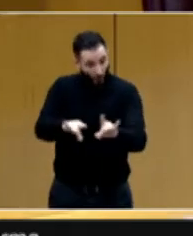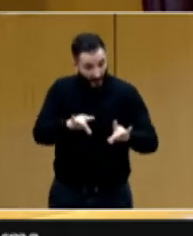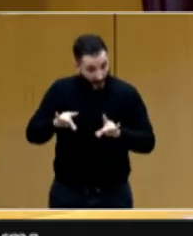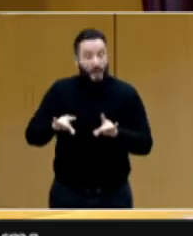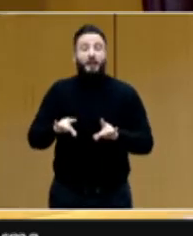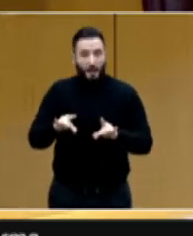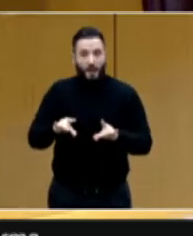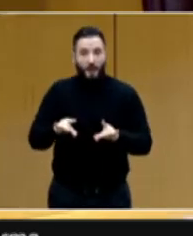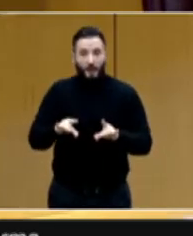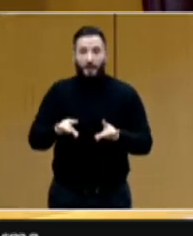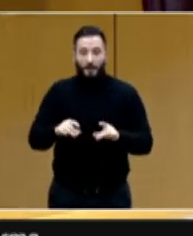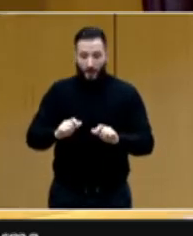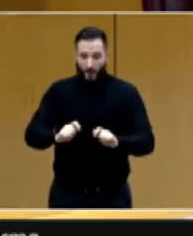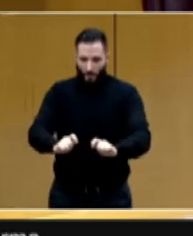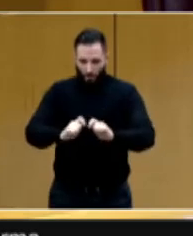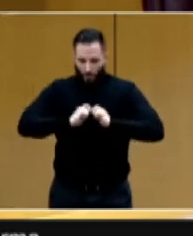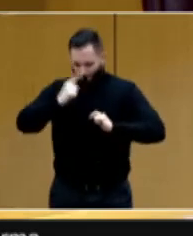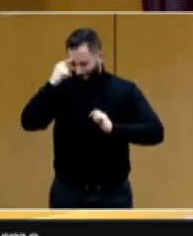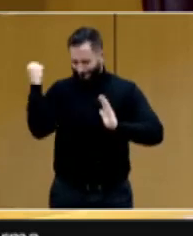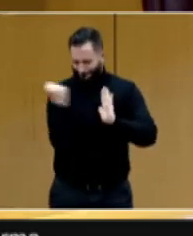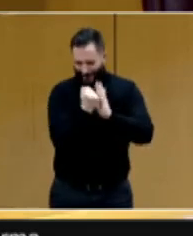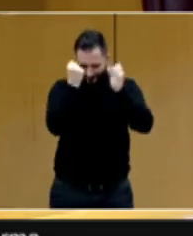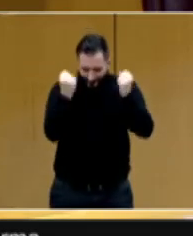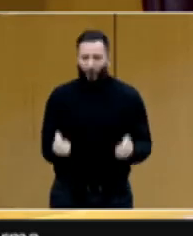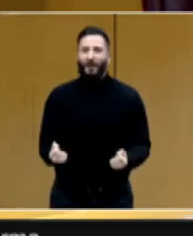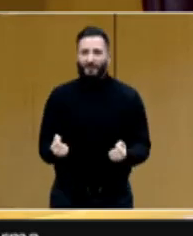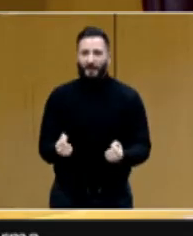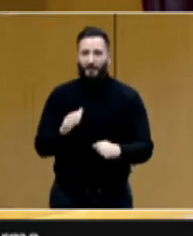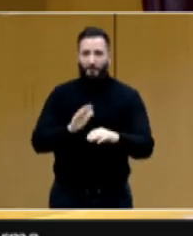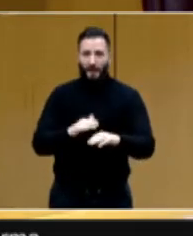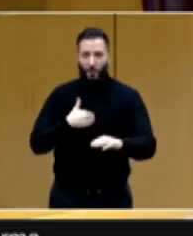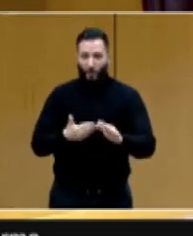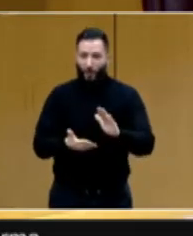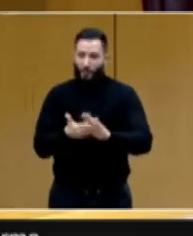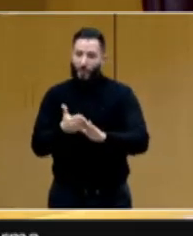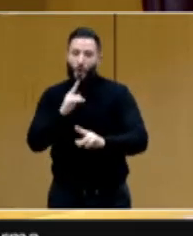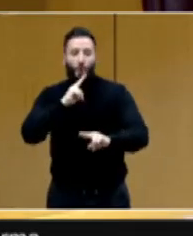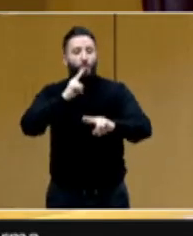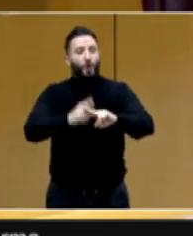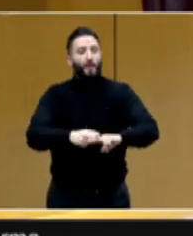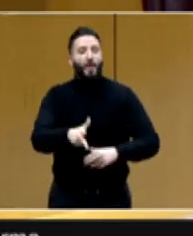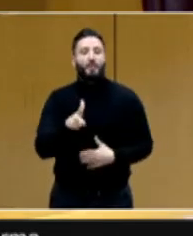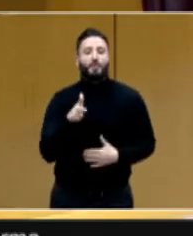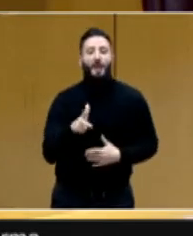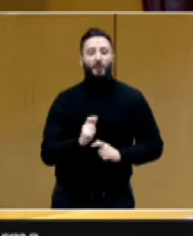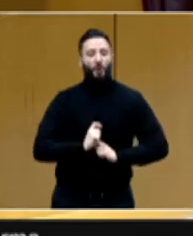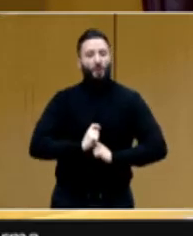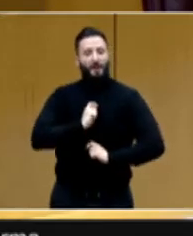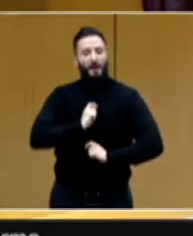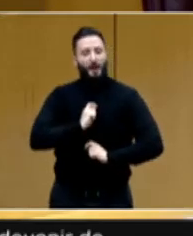ha marcado mucho el devenir de lo que yo ya no voy a llamar Derecho civil foral voy a llamar Derecho civil Vasco